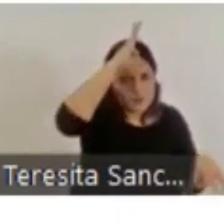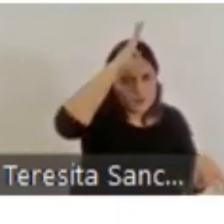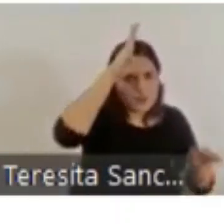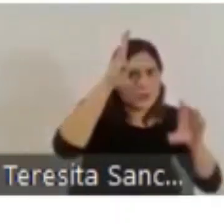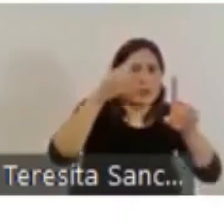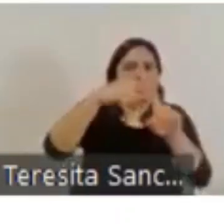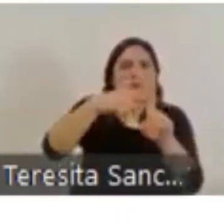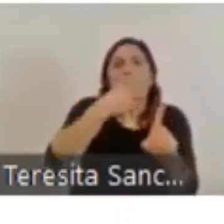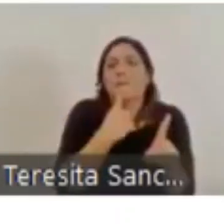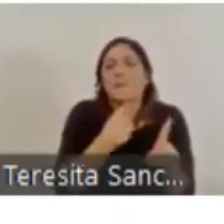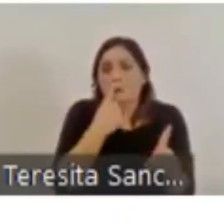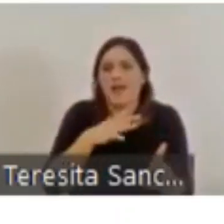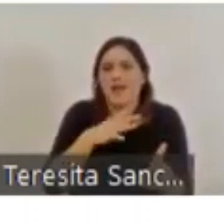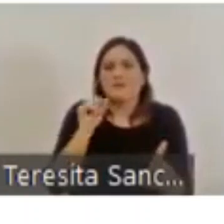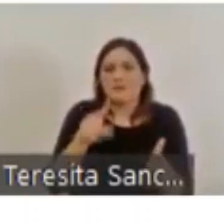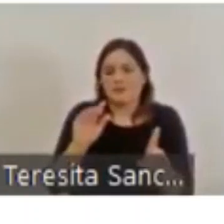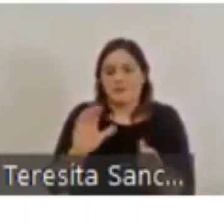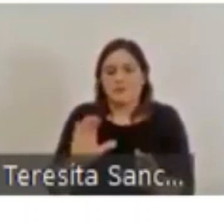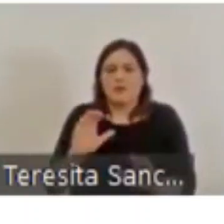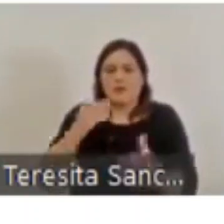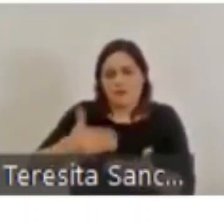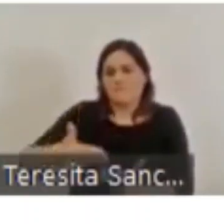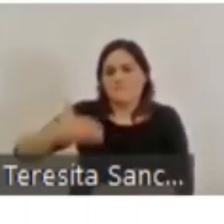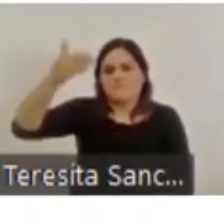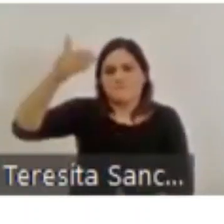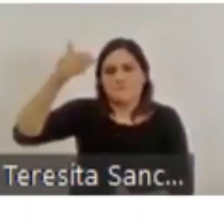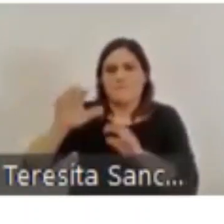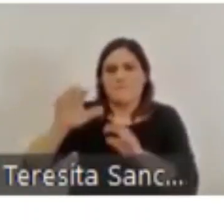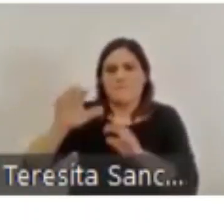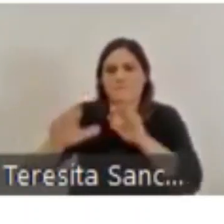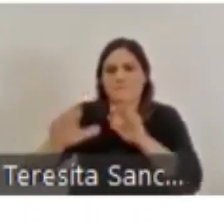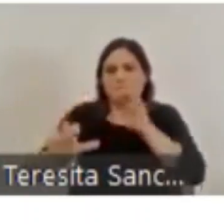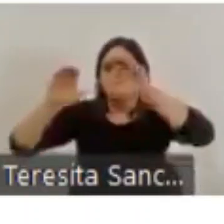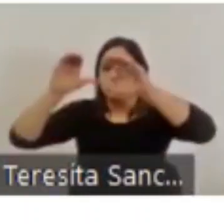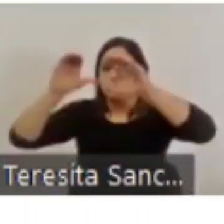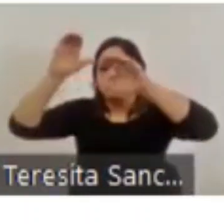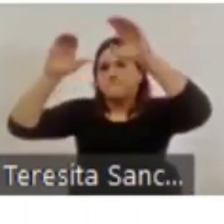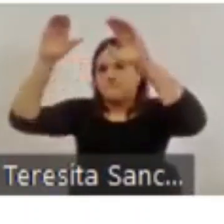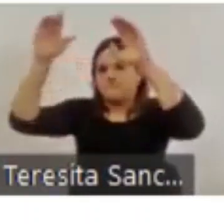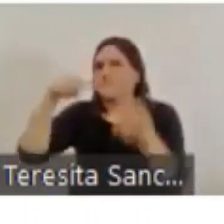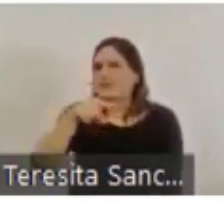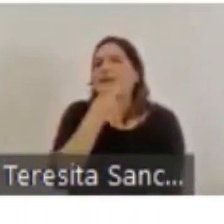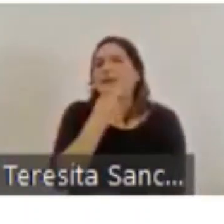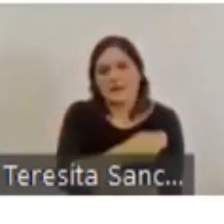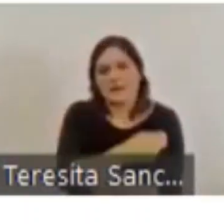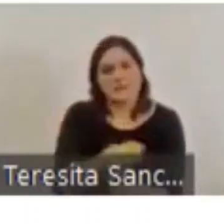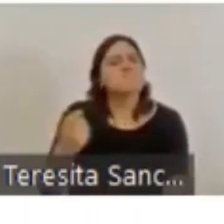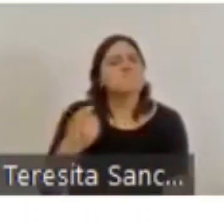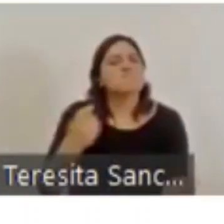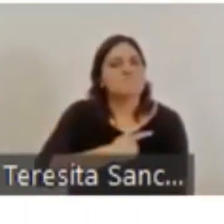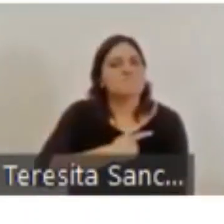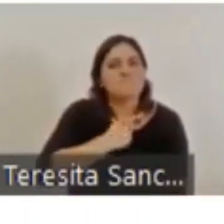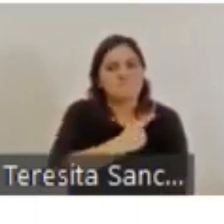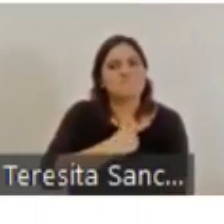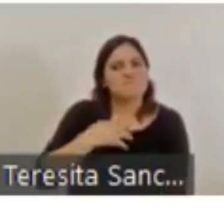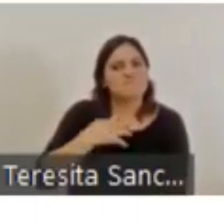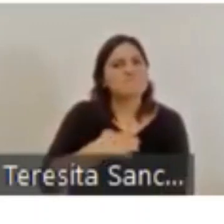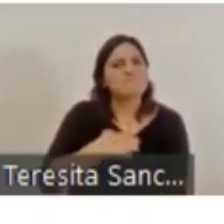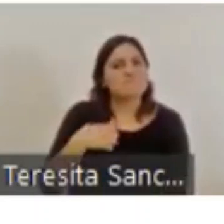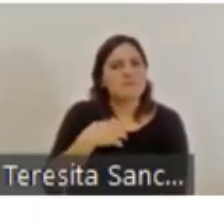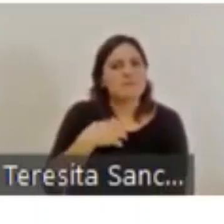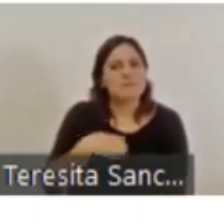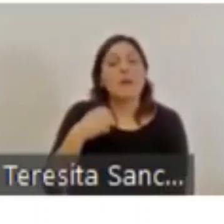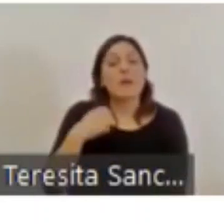de escalada, que eso también pues, les divierte mucho a los pequeños. Les ponen ahí a descargar